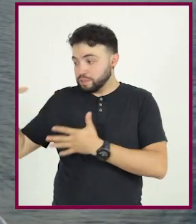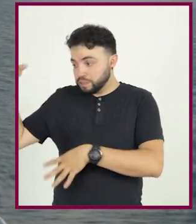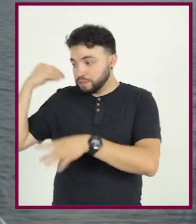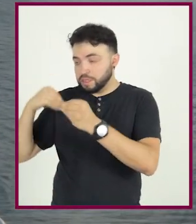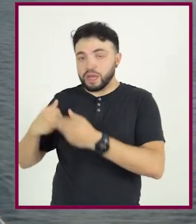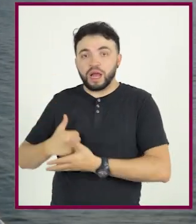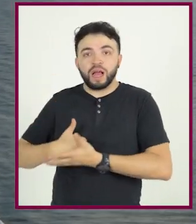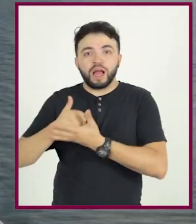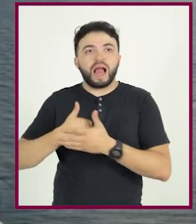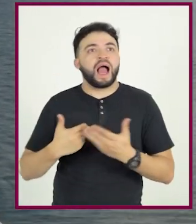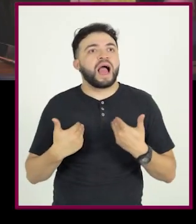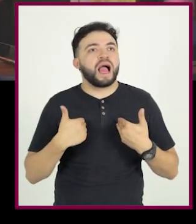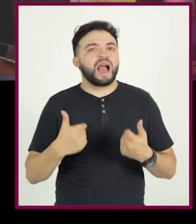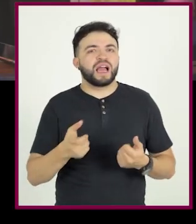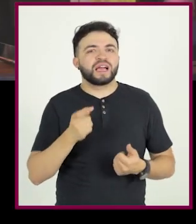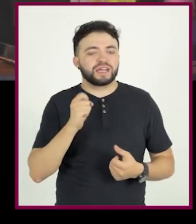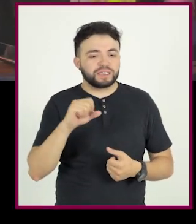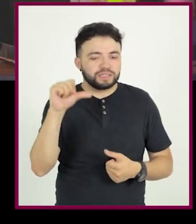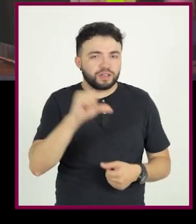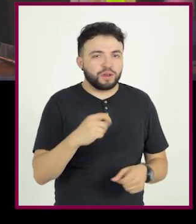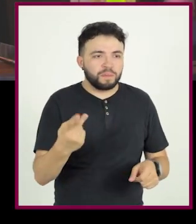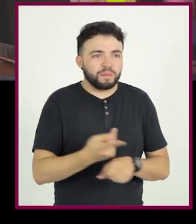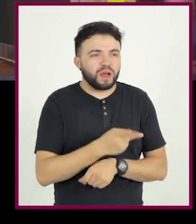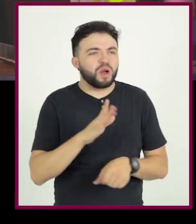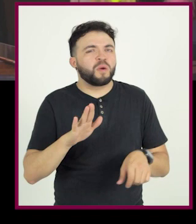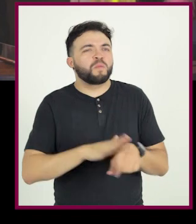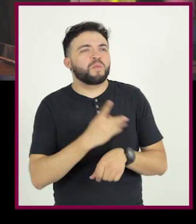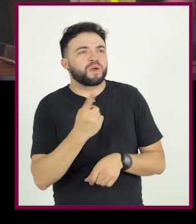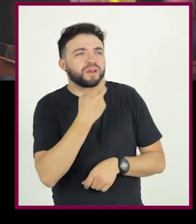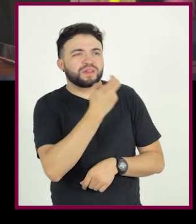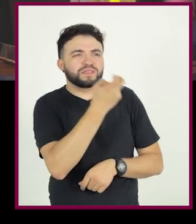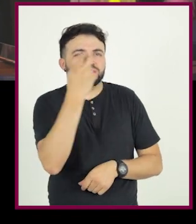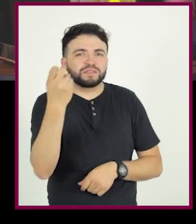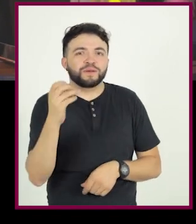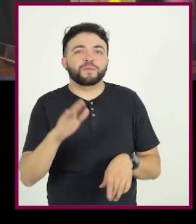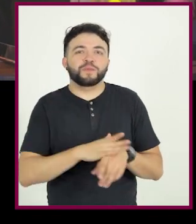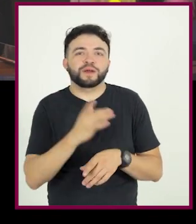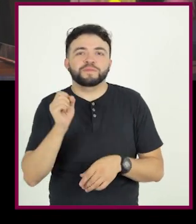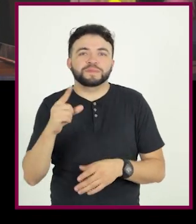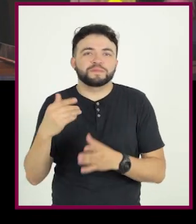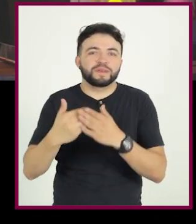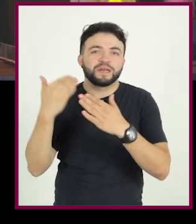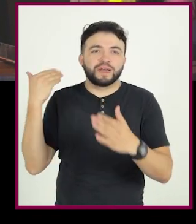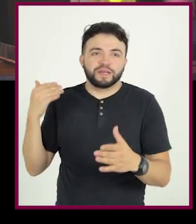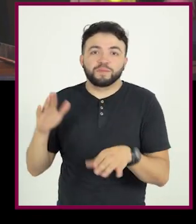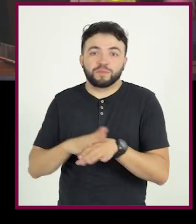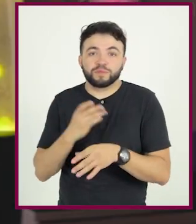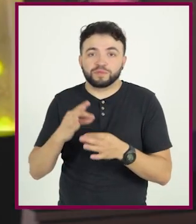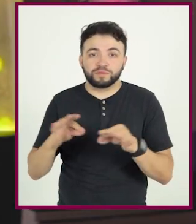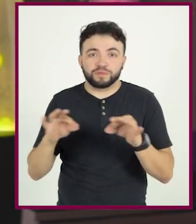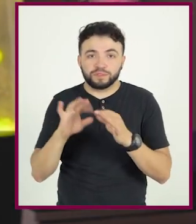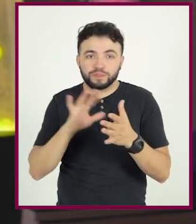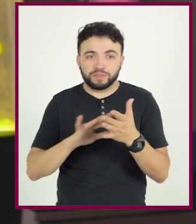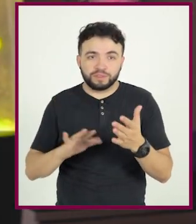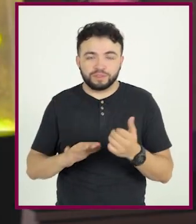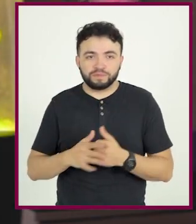pasado nos hace ser lo que somos, nos ayuda a comprender y a dar sentido a nuestras vidas, además de que influye en la concepción que